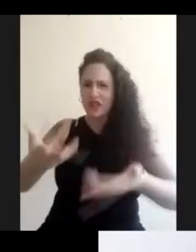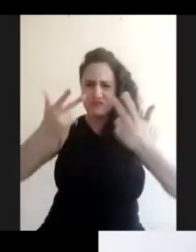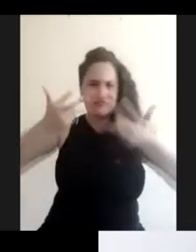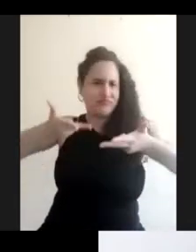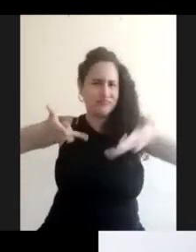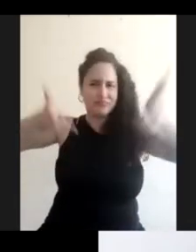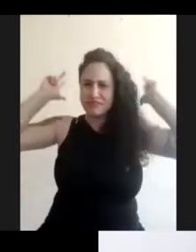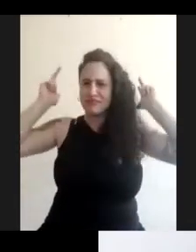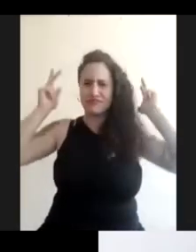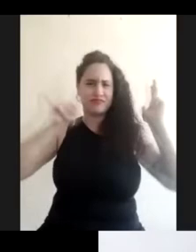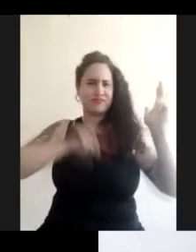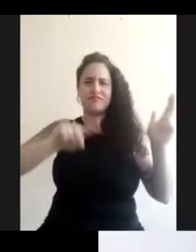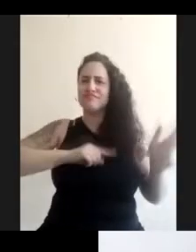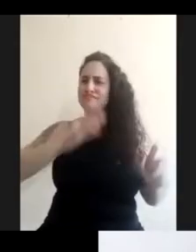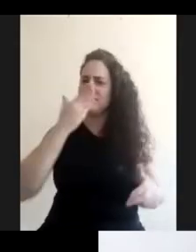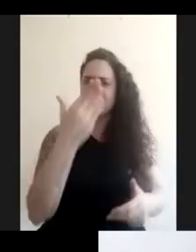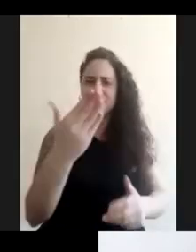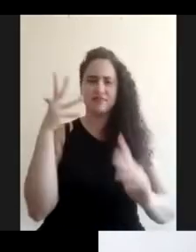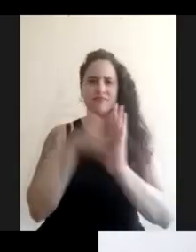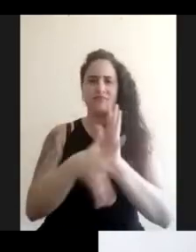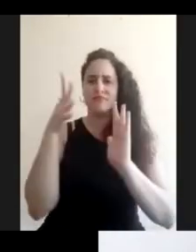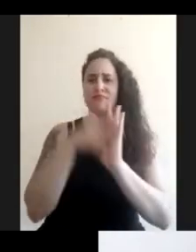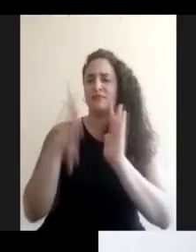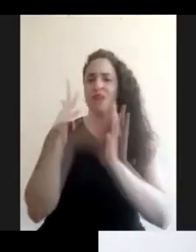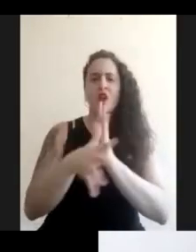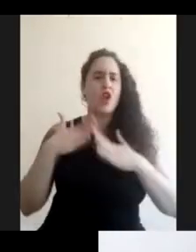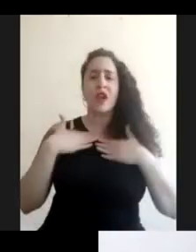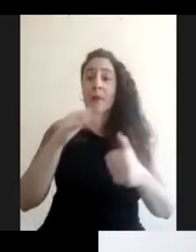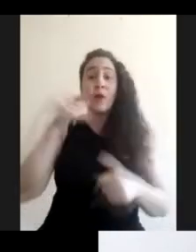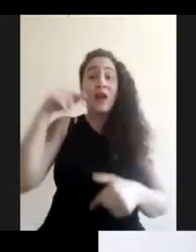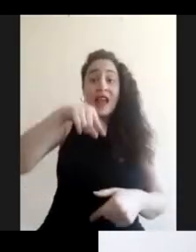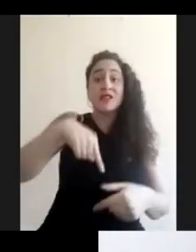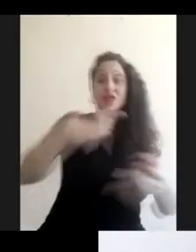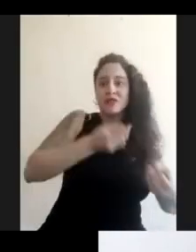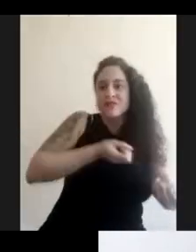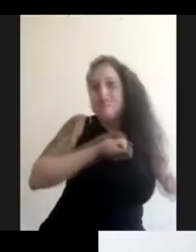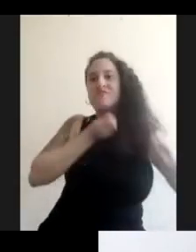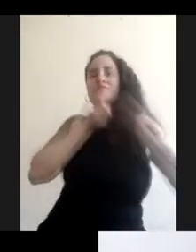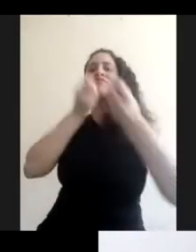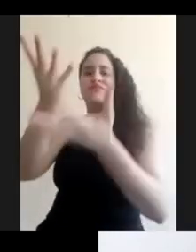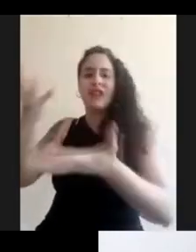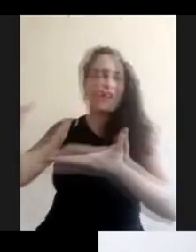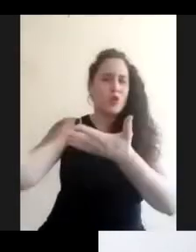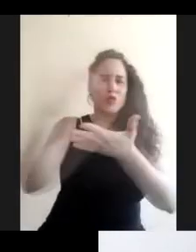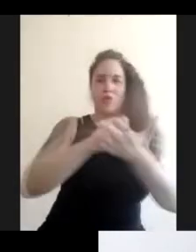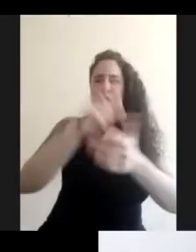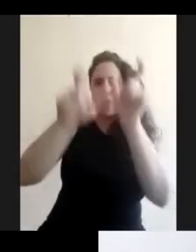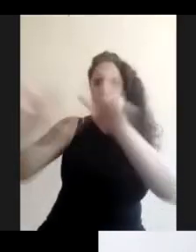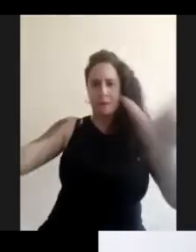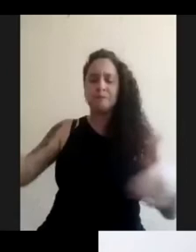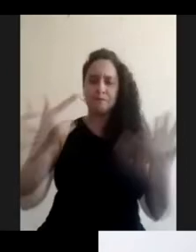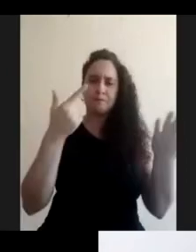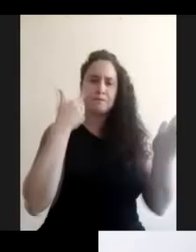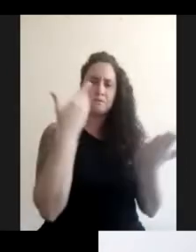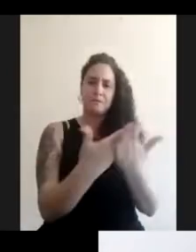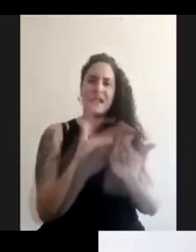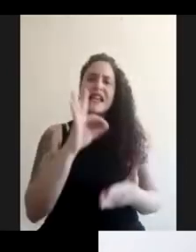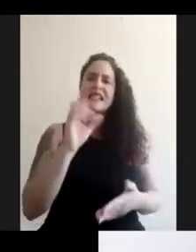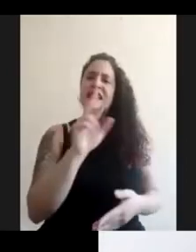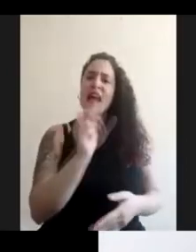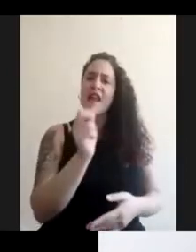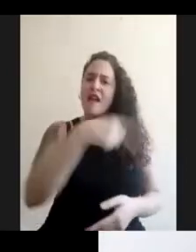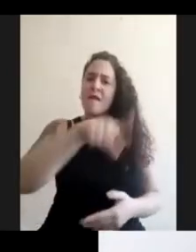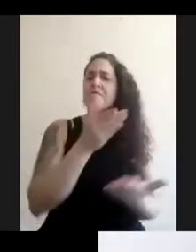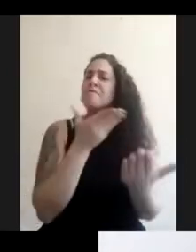mundo lo que queréis expresar, porque esto intentamos que le llegue a todo el mundo. ¿De acuerdo? Sara, ¿qué es lo que estáis pidiendo vosotros?